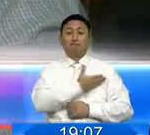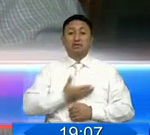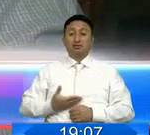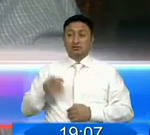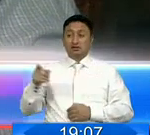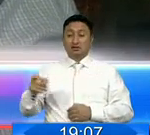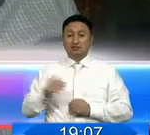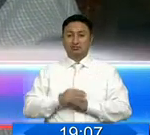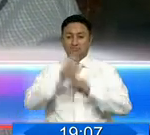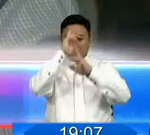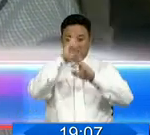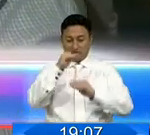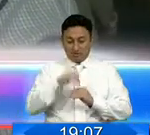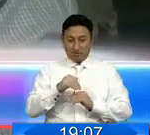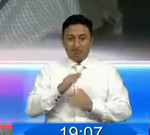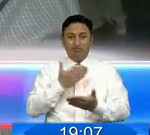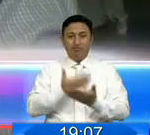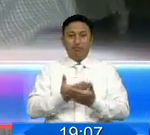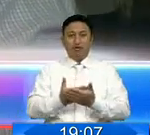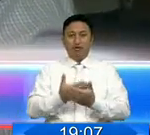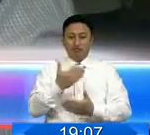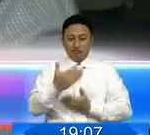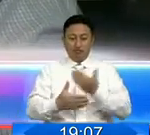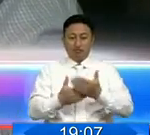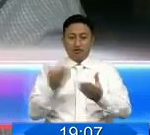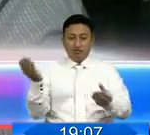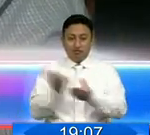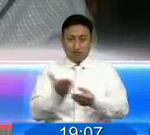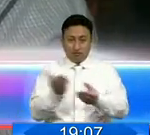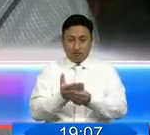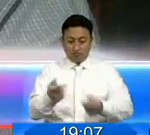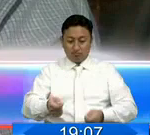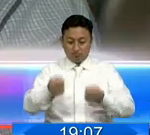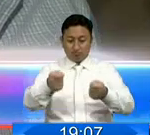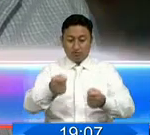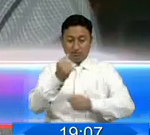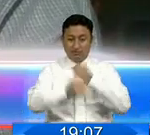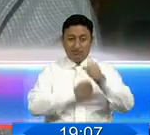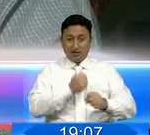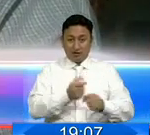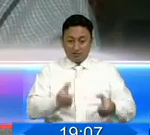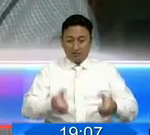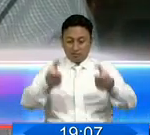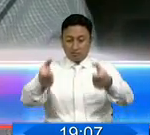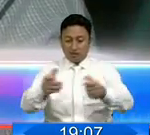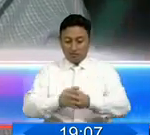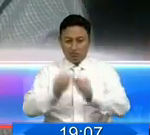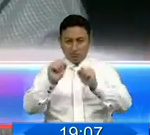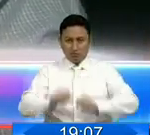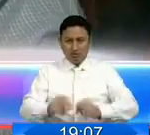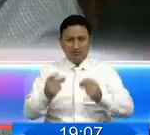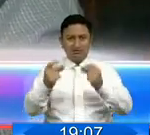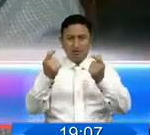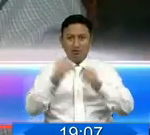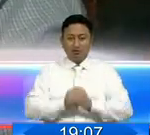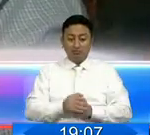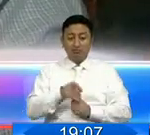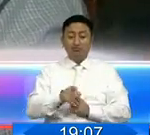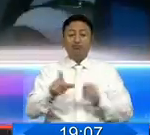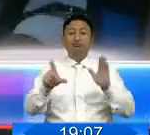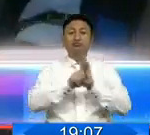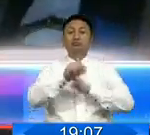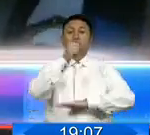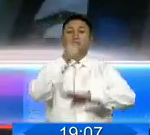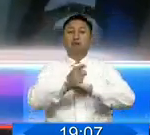contemplar todo este argumento que nosotros hemos hecho durante todos estos años para que se dé cumplimiento a lo que establece la